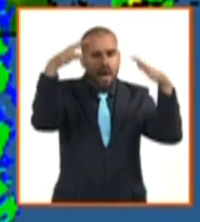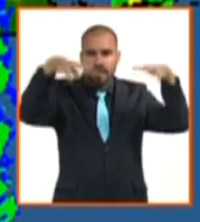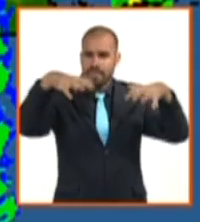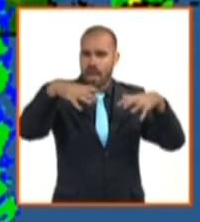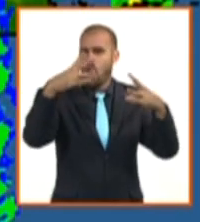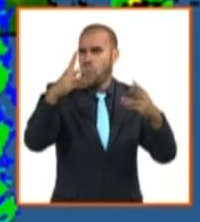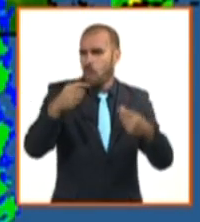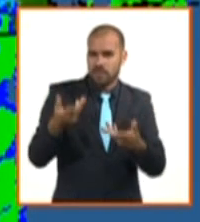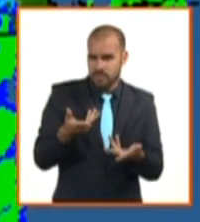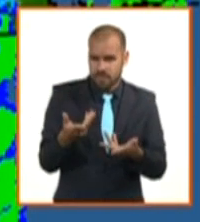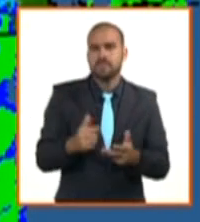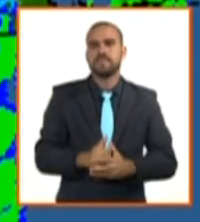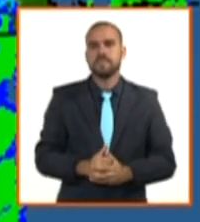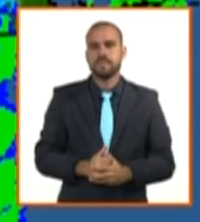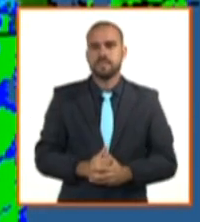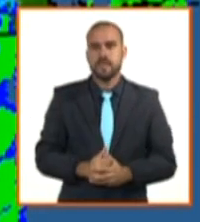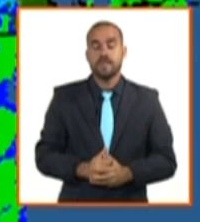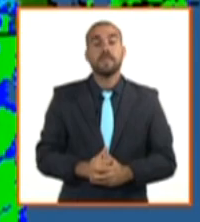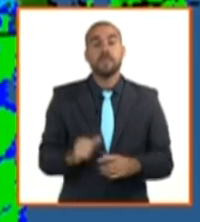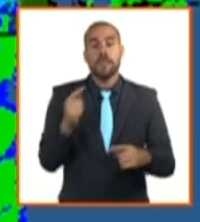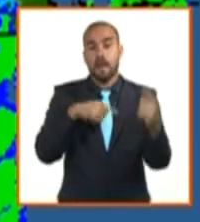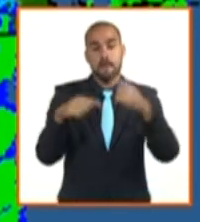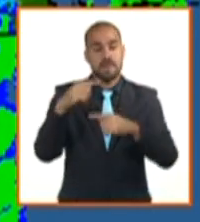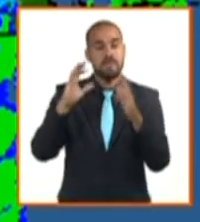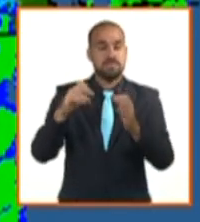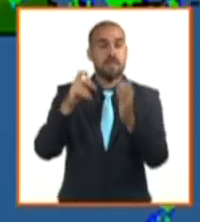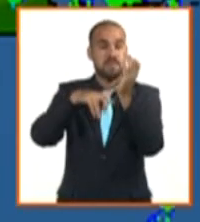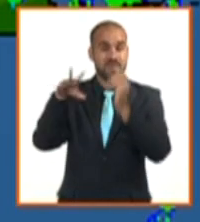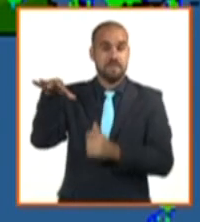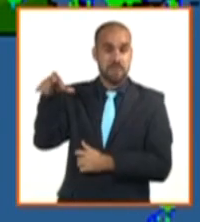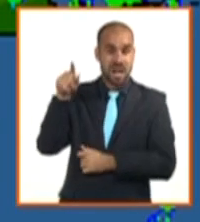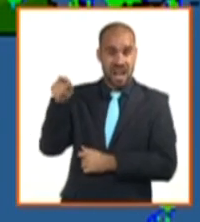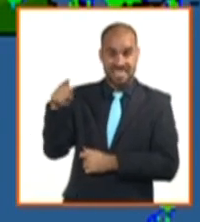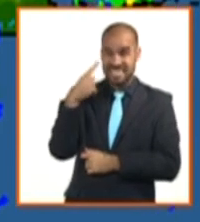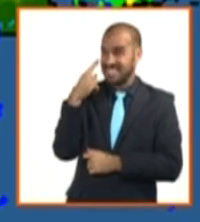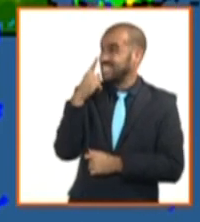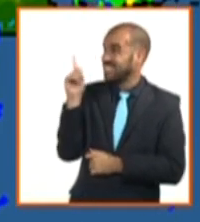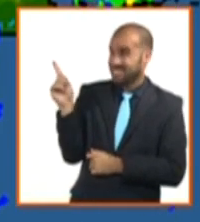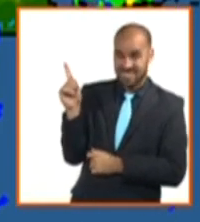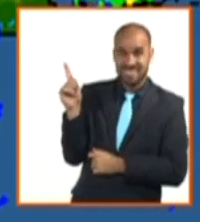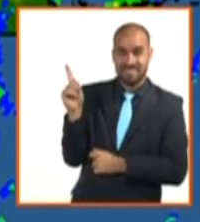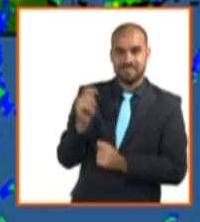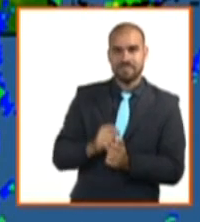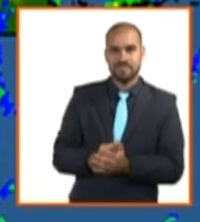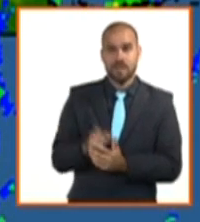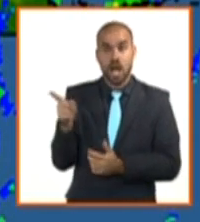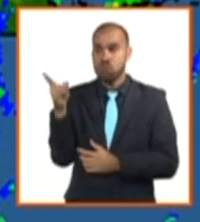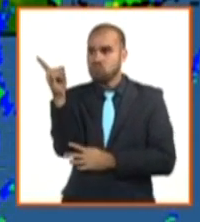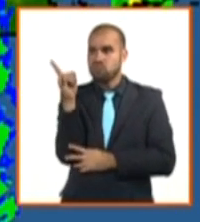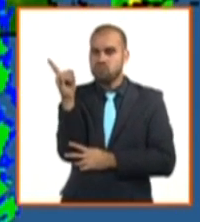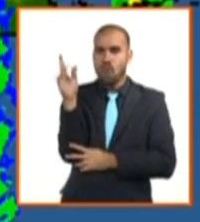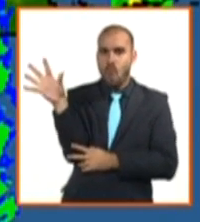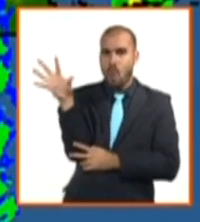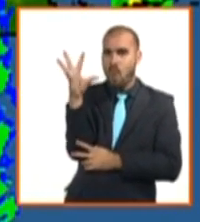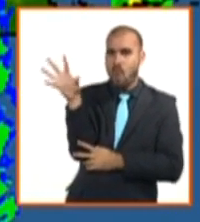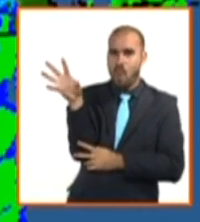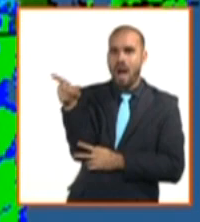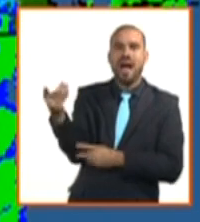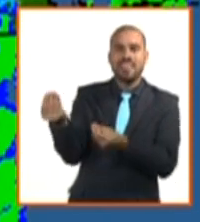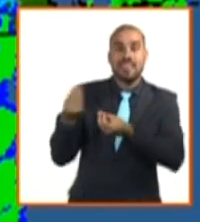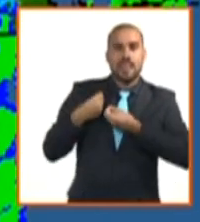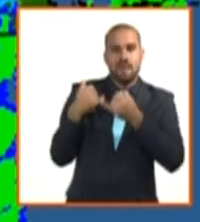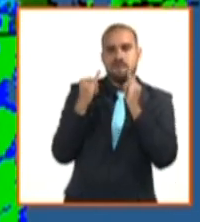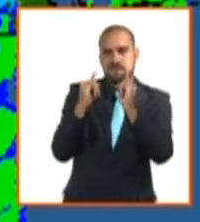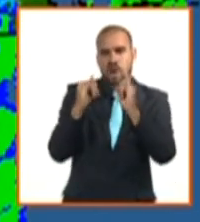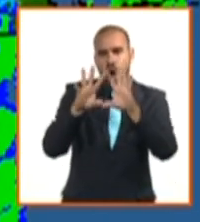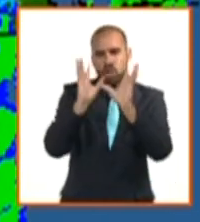particular el radar de la bajada en final del río que está ahora en pantalla ahí viendo se ven como da una información precisa todas